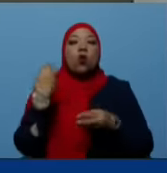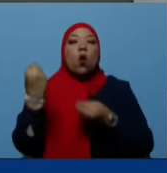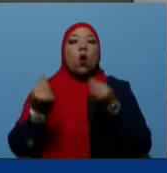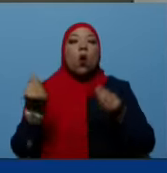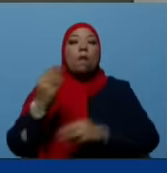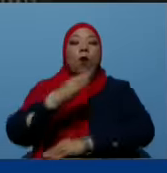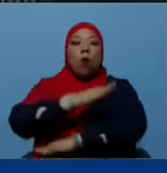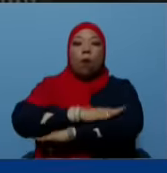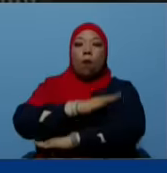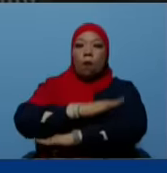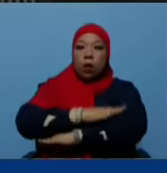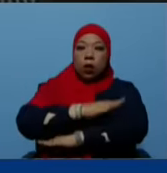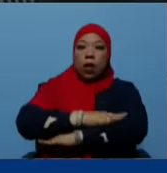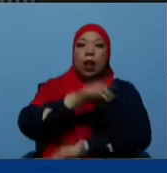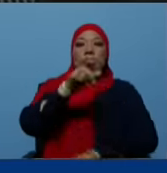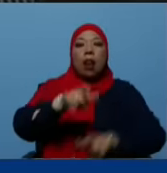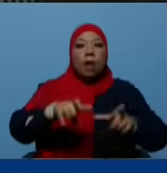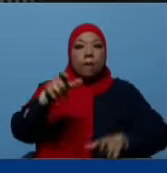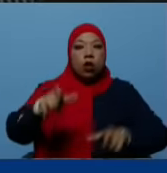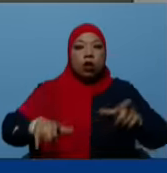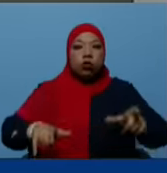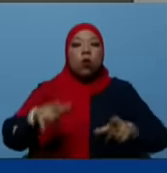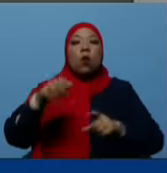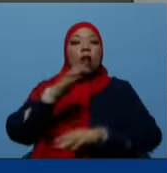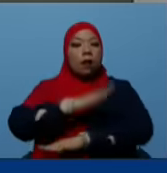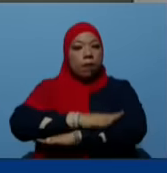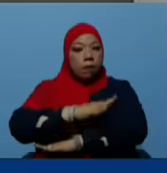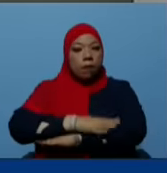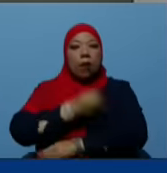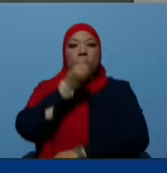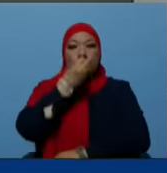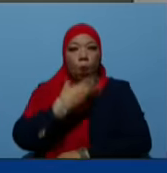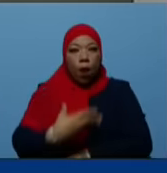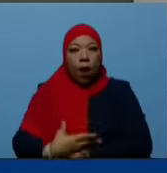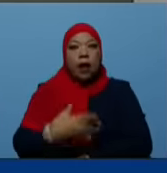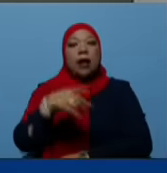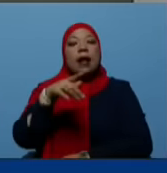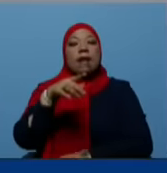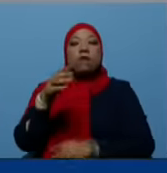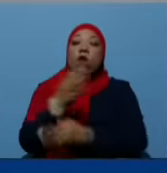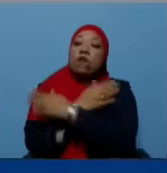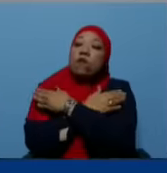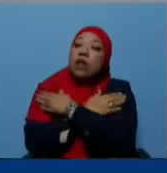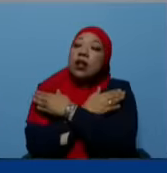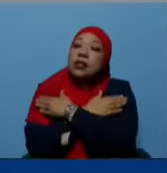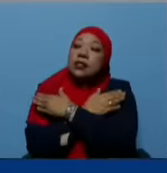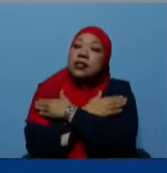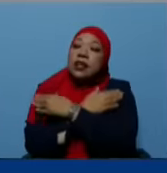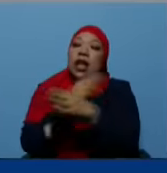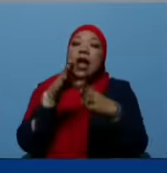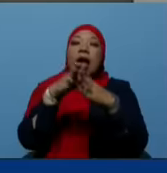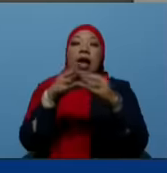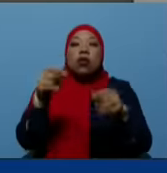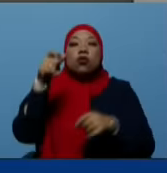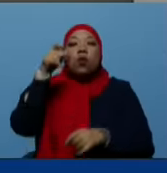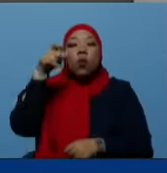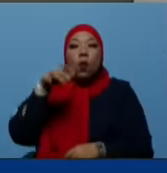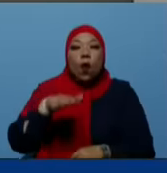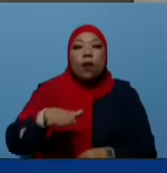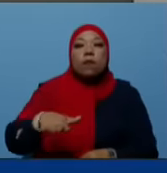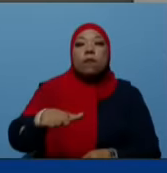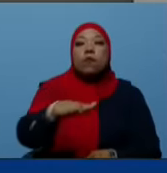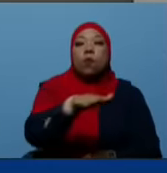cada momento, en cada circunstancia. Por eso felicito a todo el pueblo,